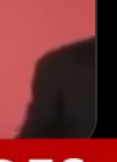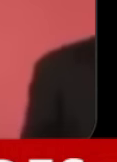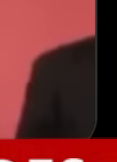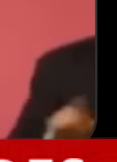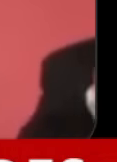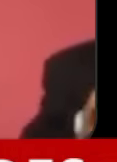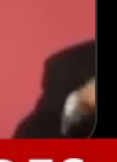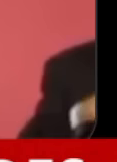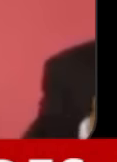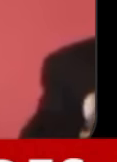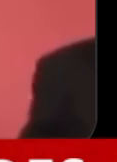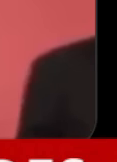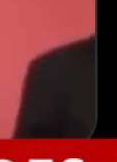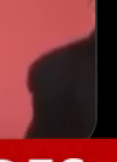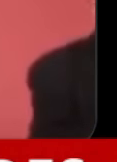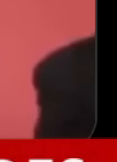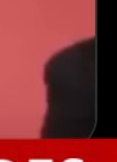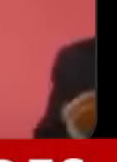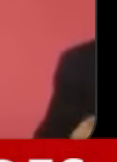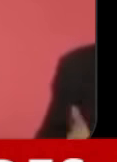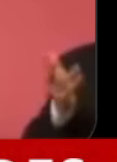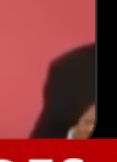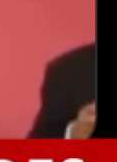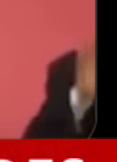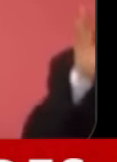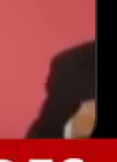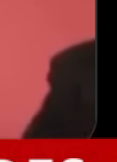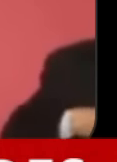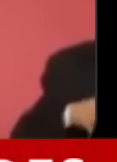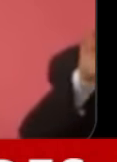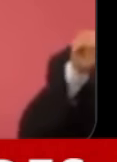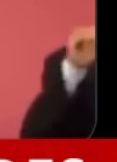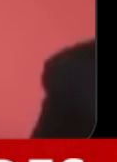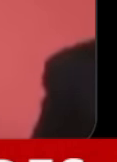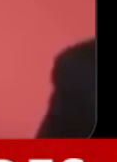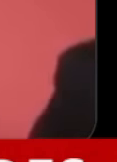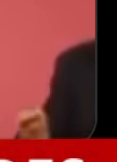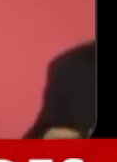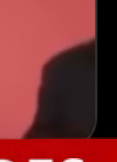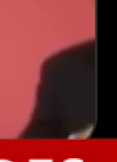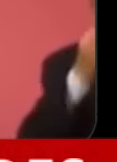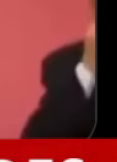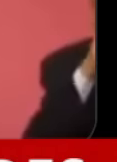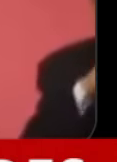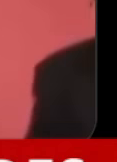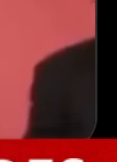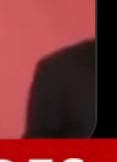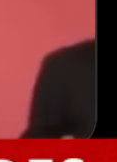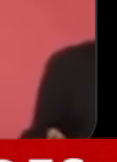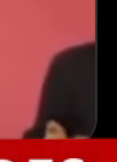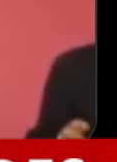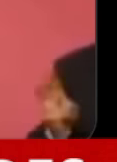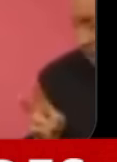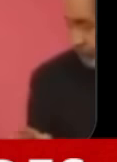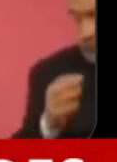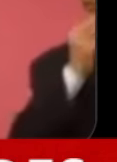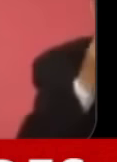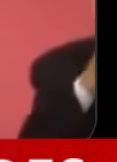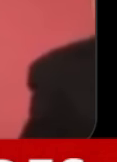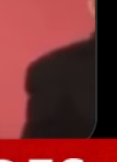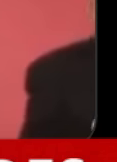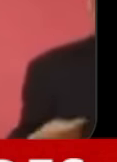por ley. ¿Saben cuánto han entregado de los 40 mil? Mil, ¿así es? Mil.